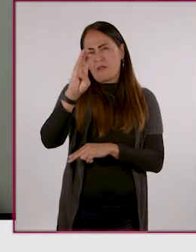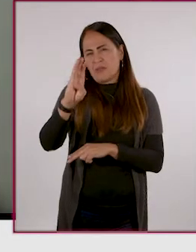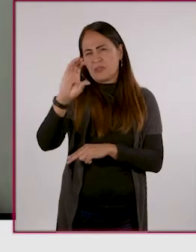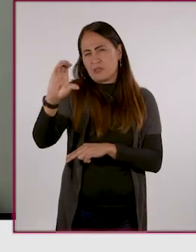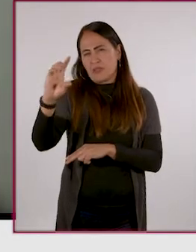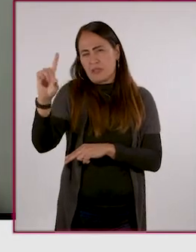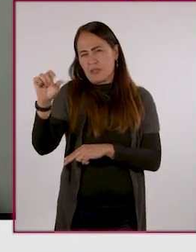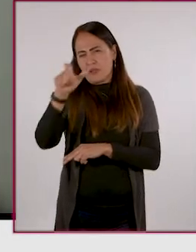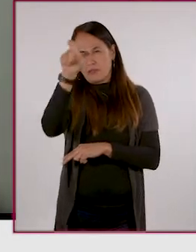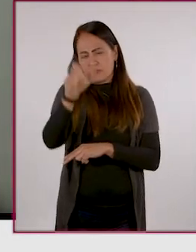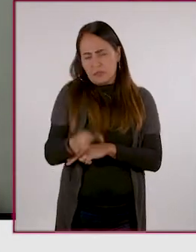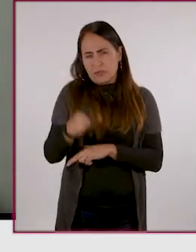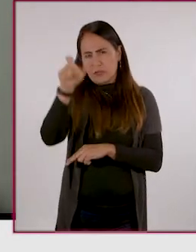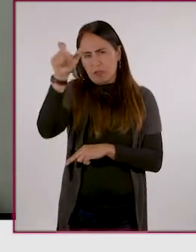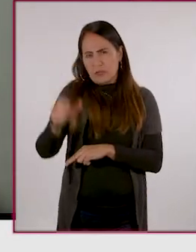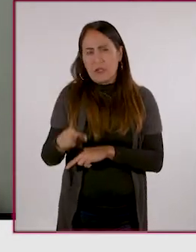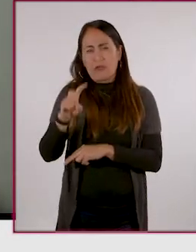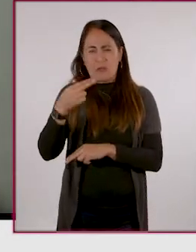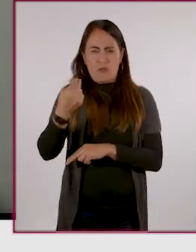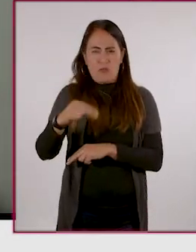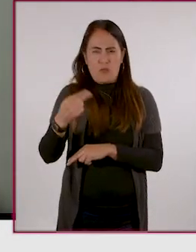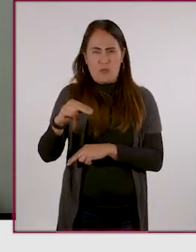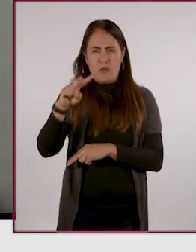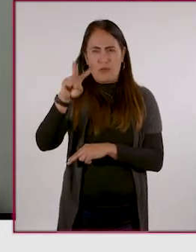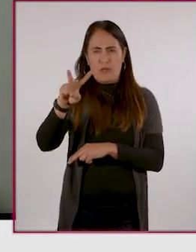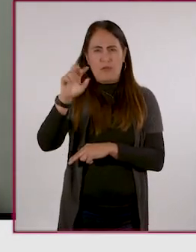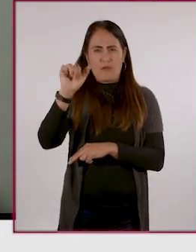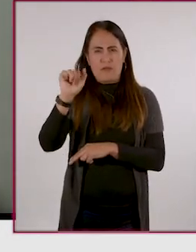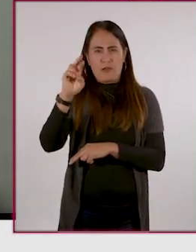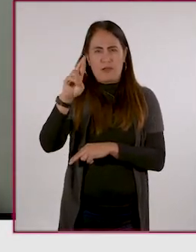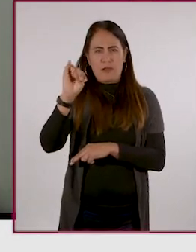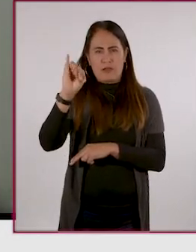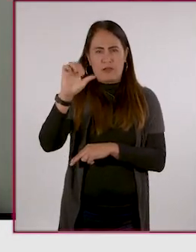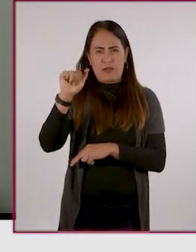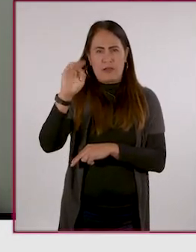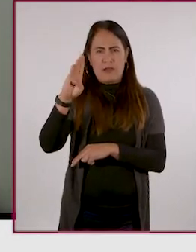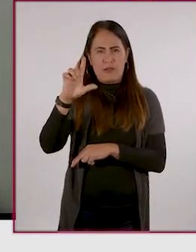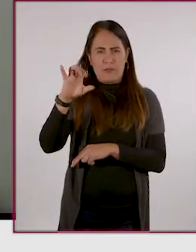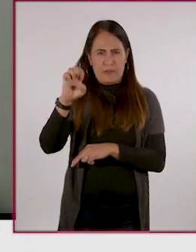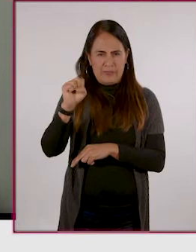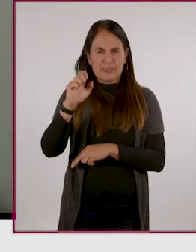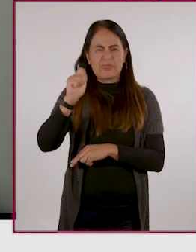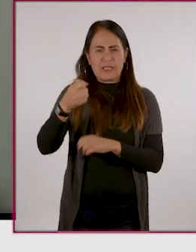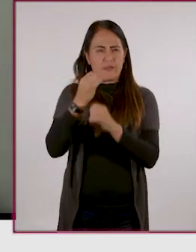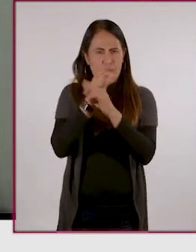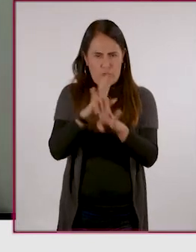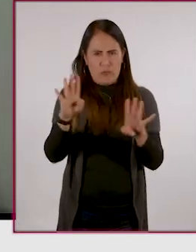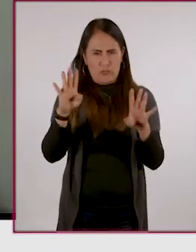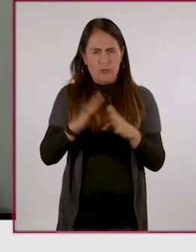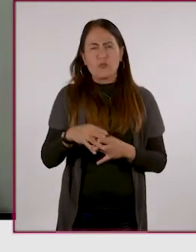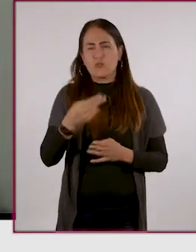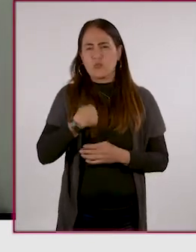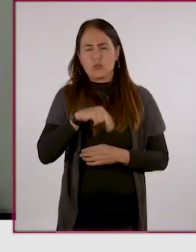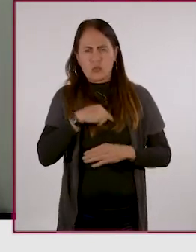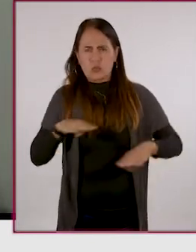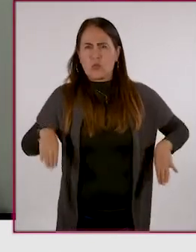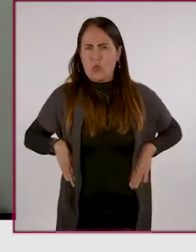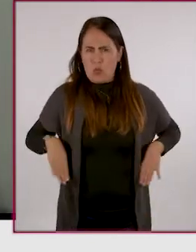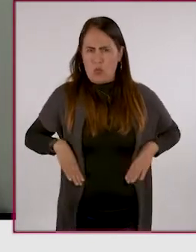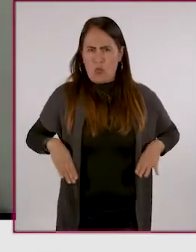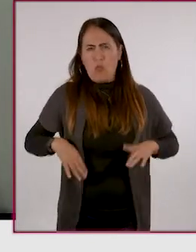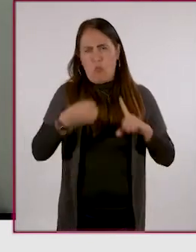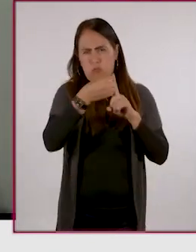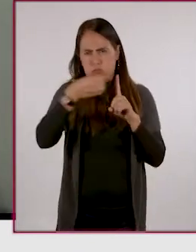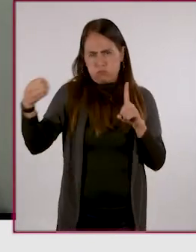categorías por las que queremos agrupar nuestros datos, ¿no? Les llamamos variables, ¿no? Principalmente. Y estas variables son cualidades